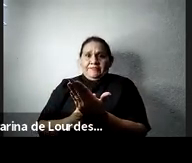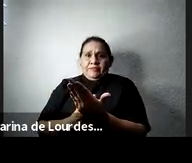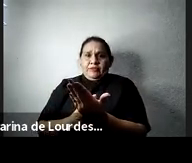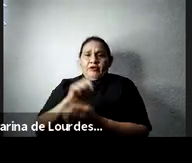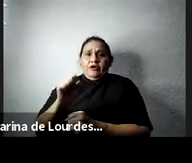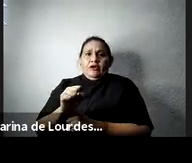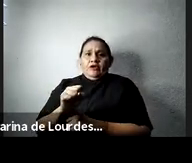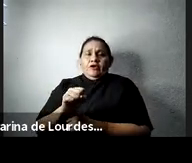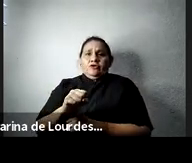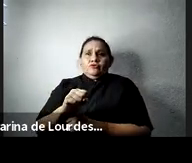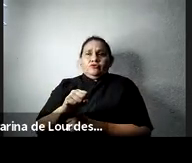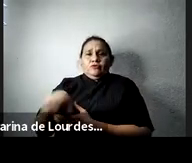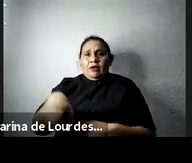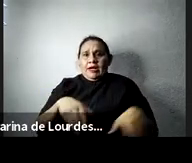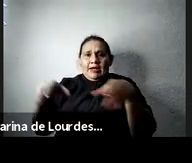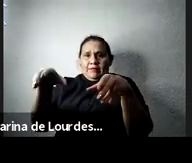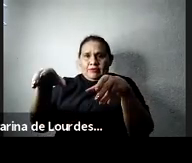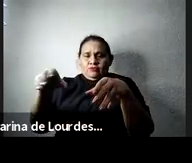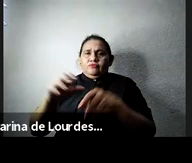sus recorridos. La siguiente.